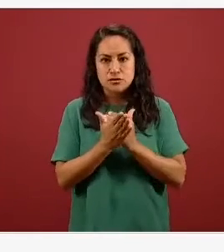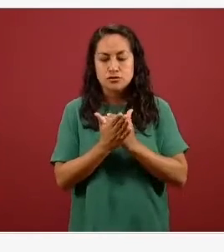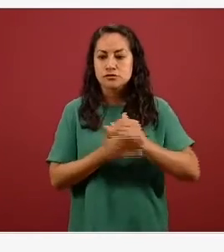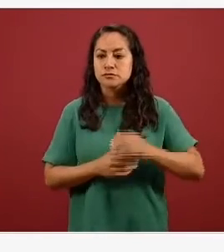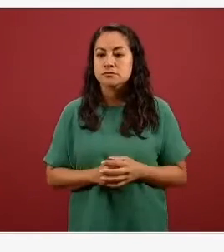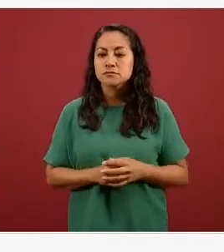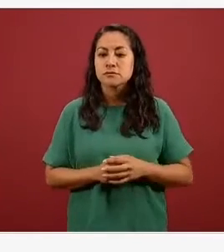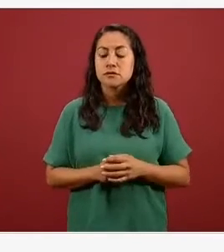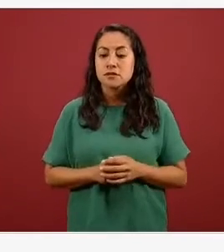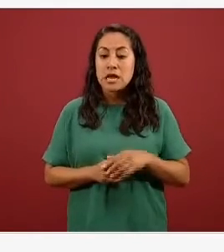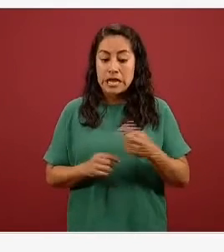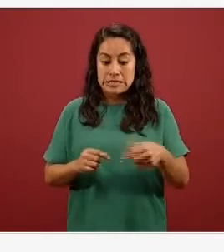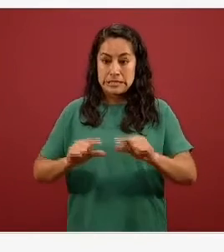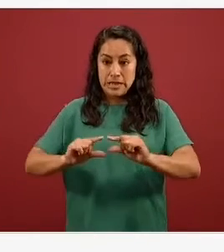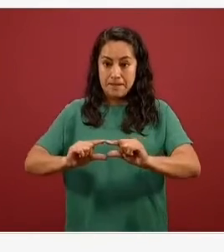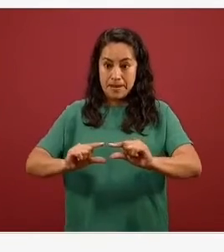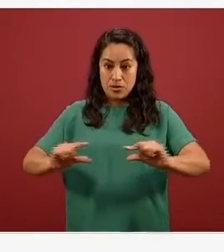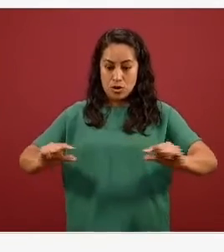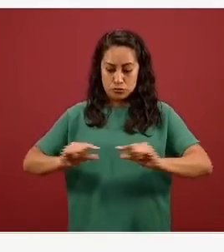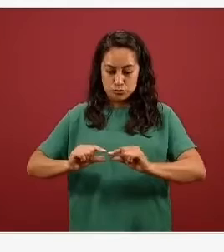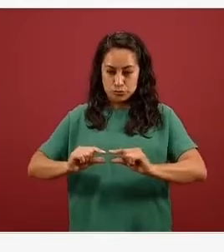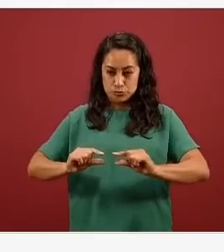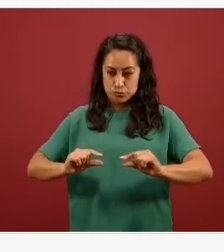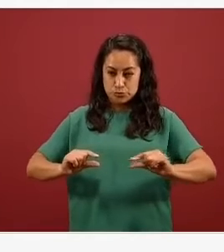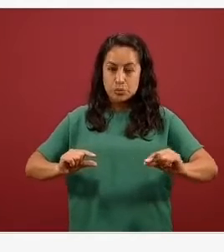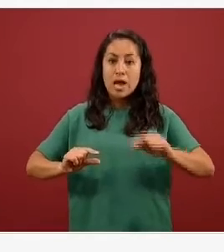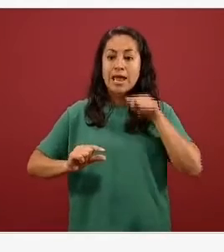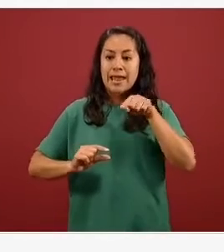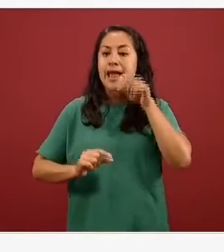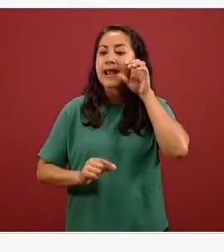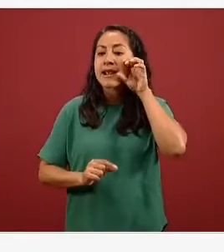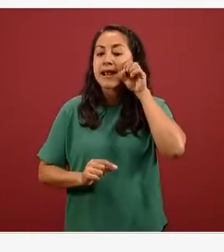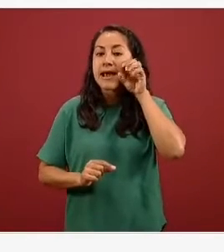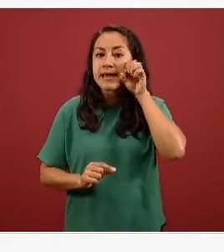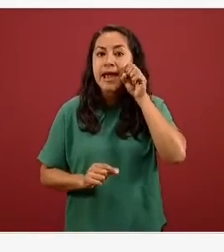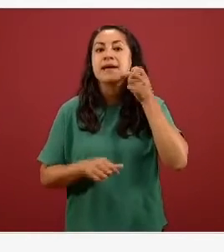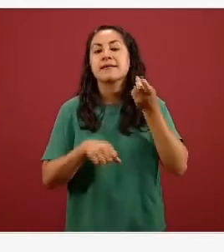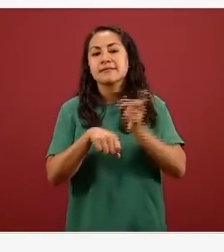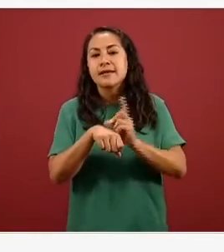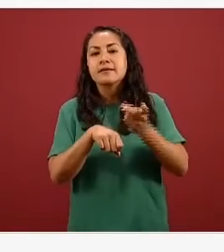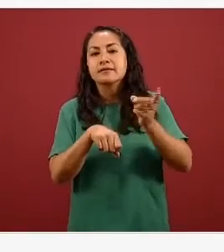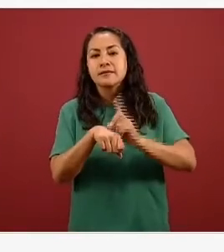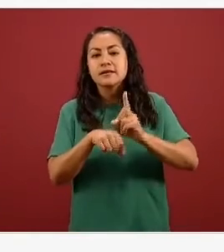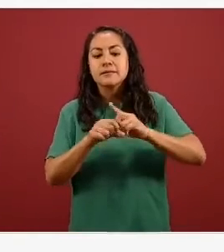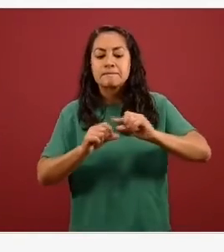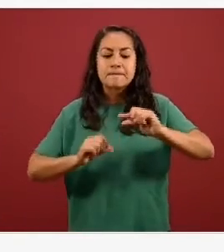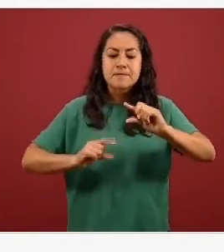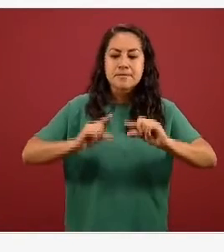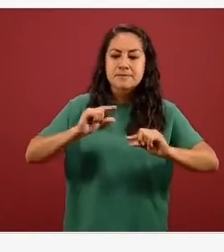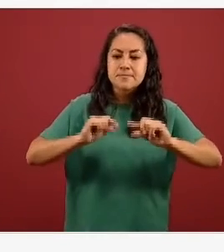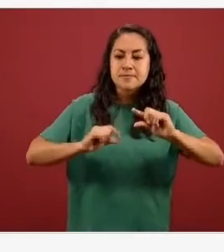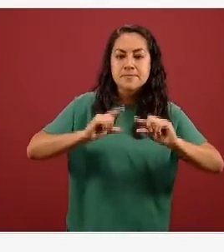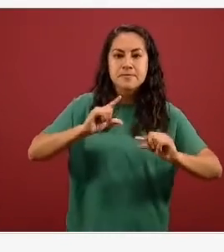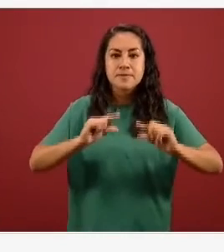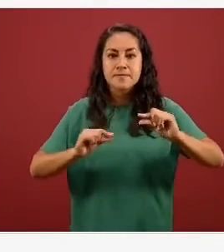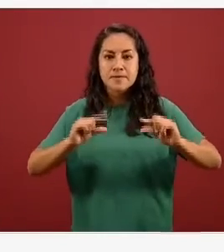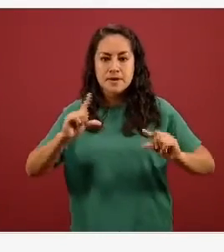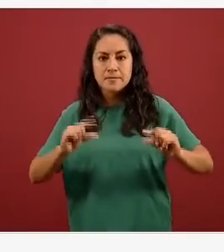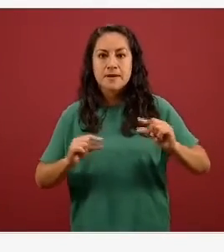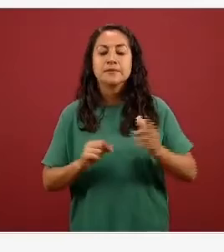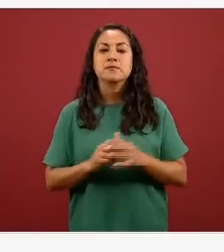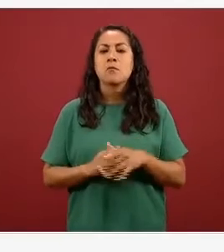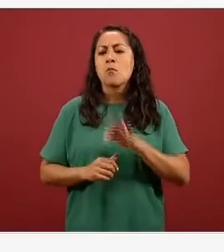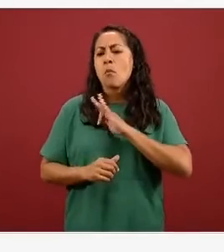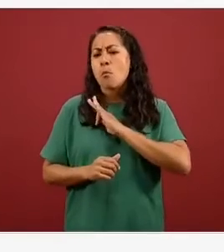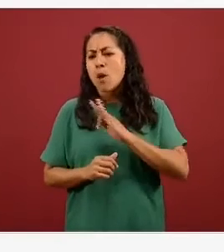inferior podemos ver las barras de color naranja para ver cómo día con día se está comportando, y podemos ver que prácticamente para